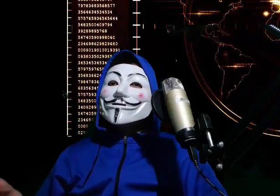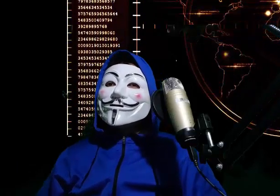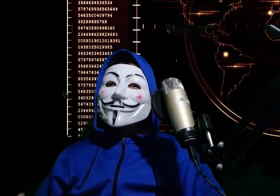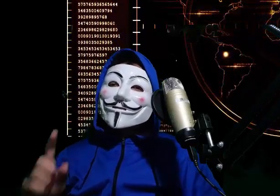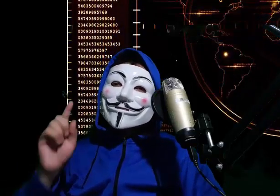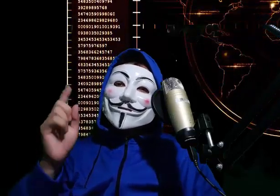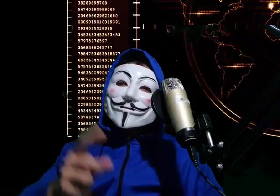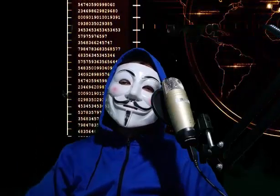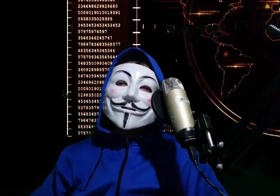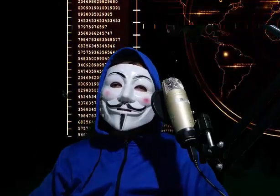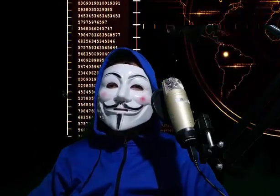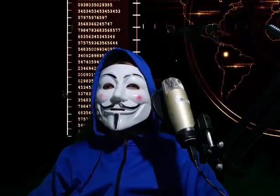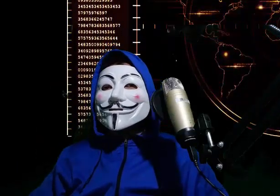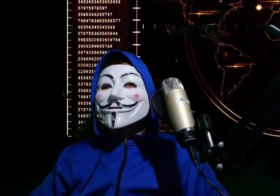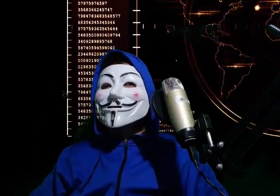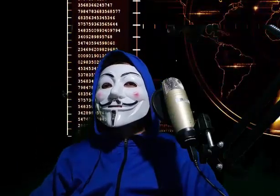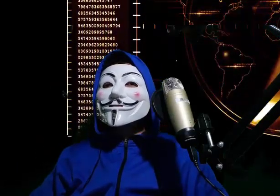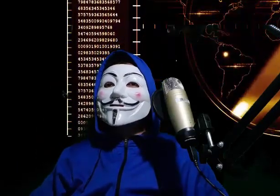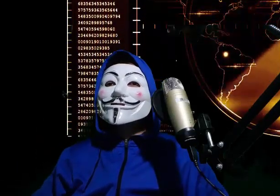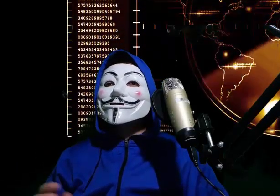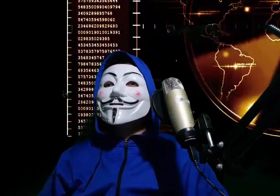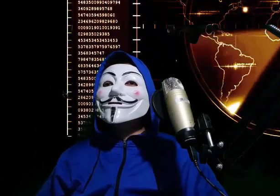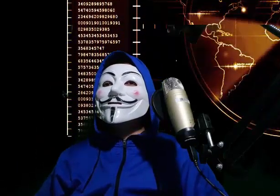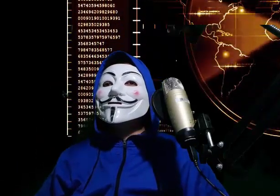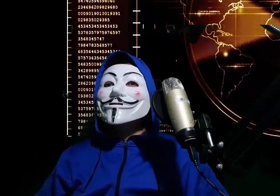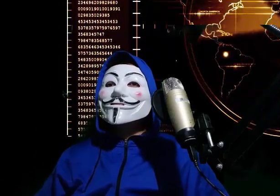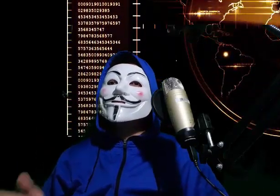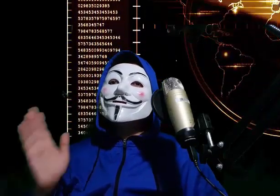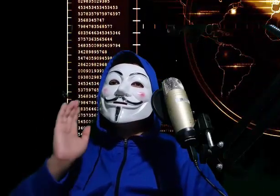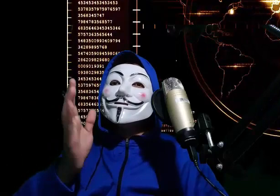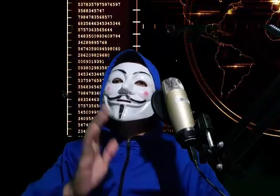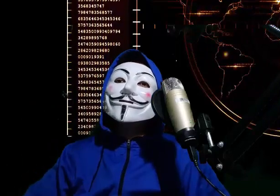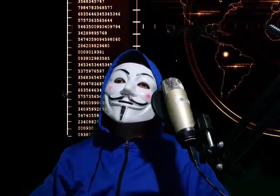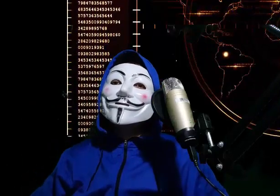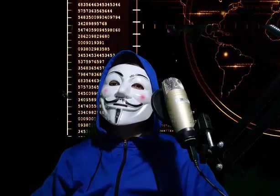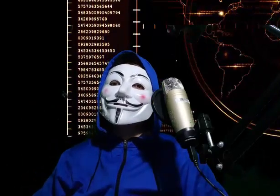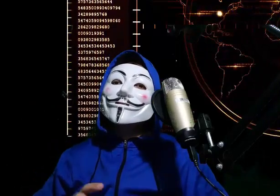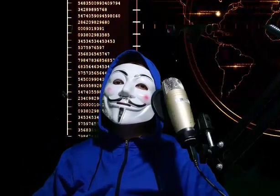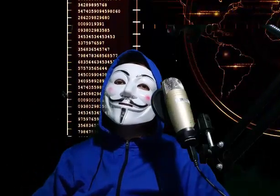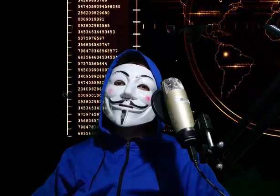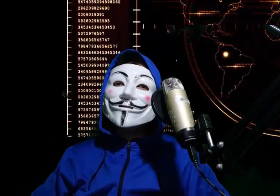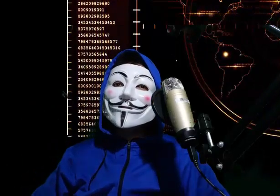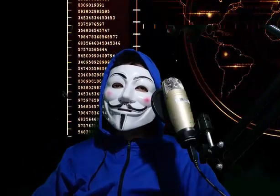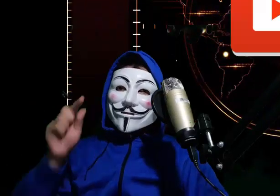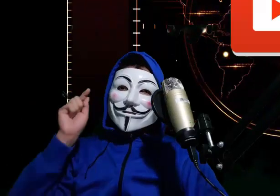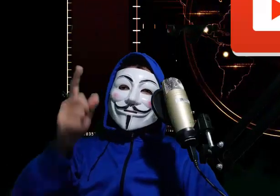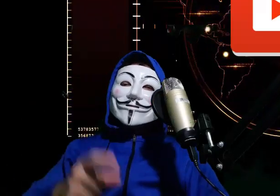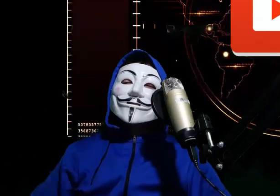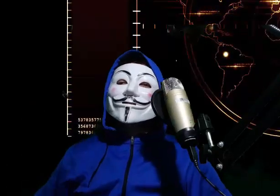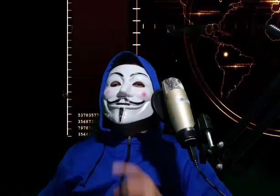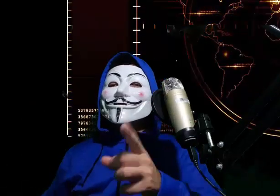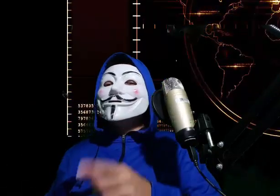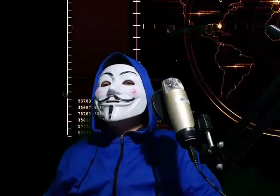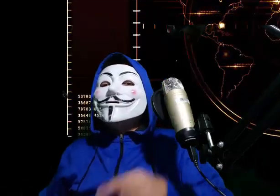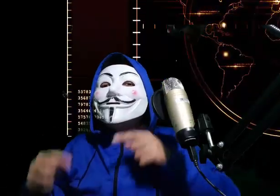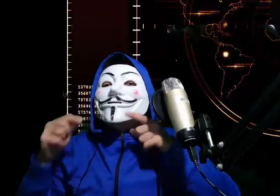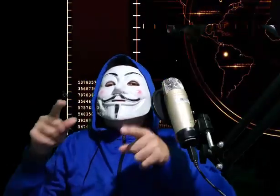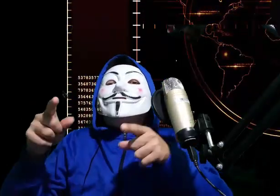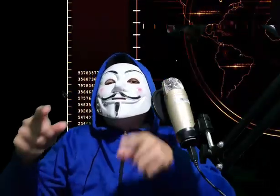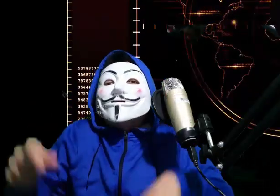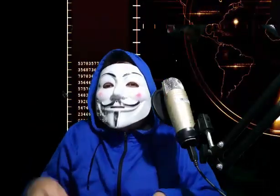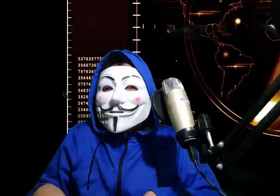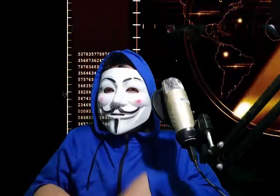video del martes o miércoles, porque vamos a conocer qué fue lo que pasó en las internas de Nuevas Ideas. Suscríbanse, denle